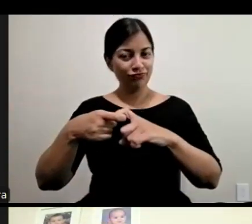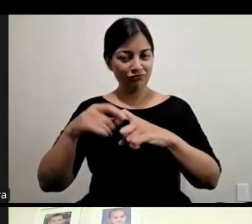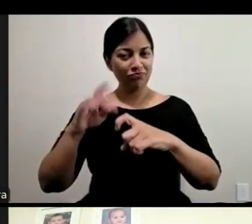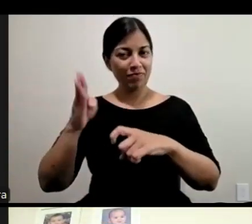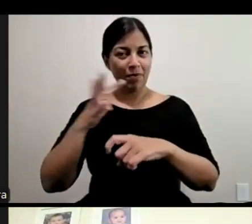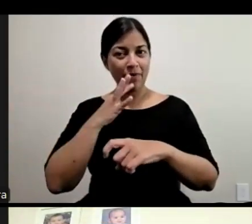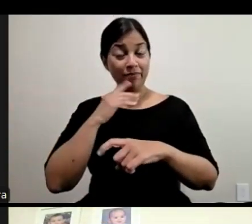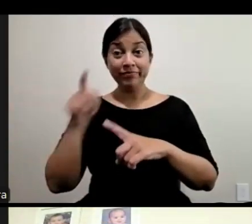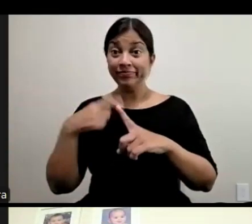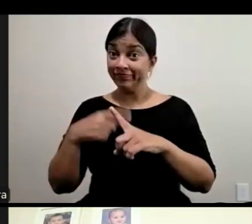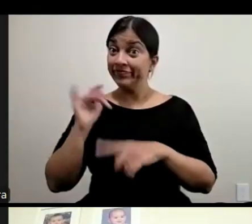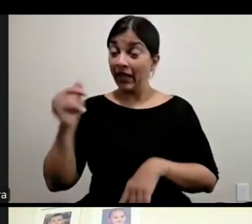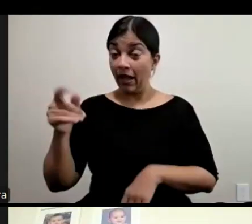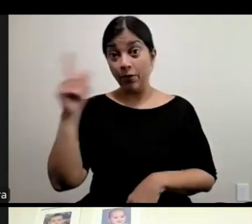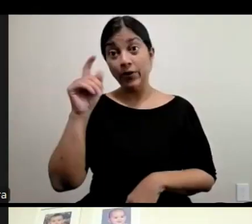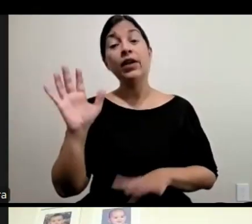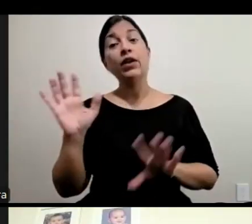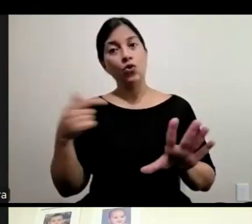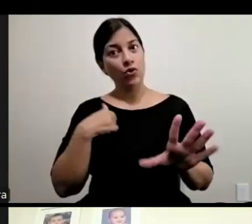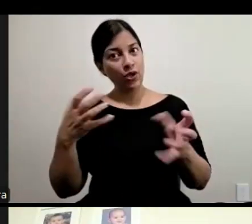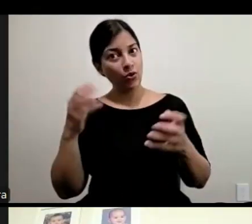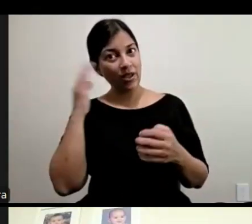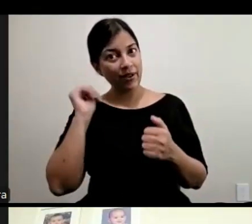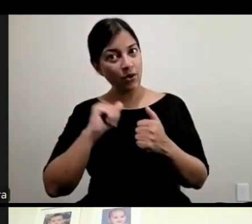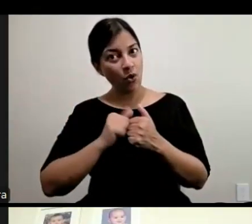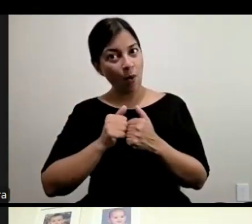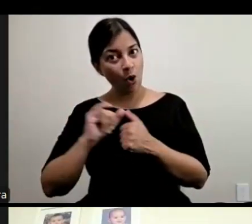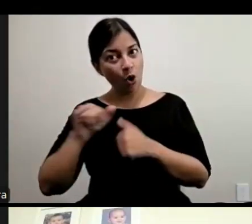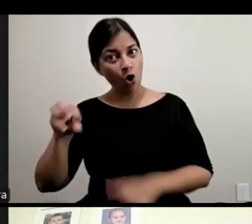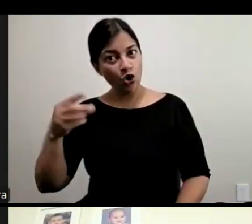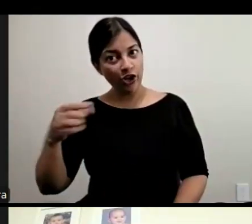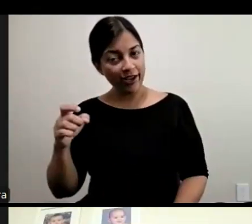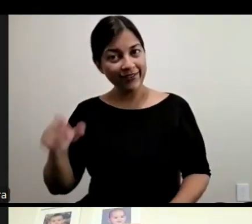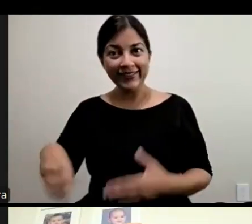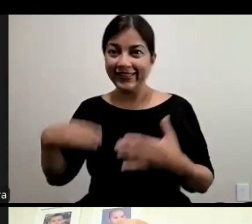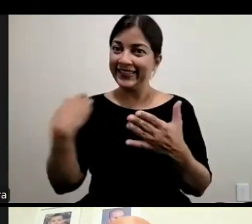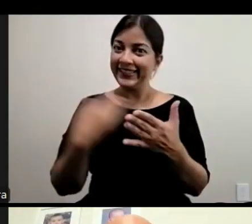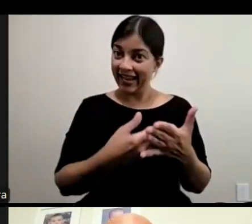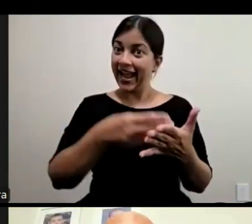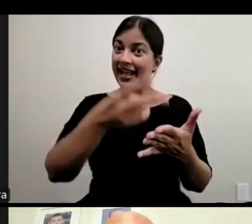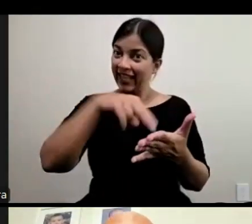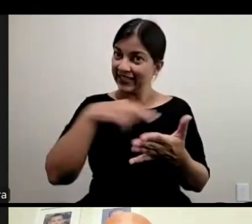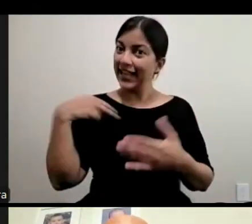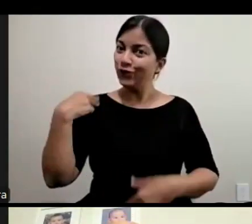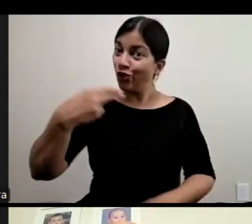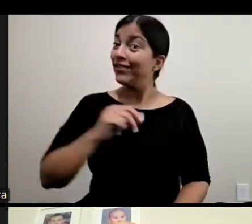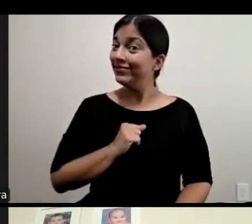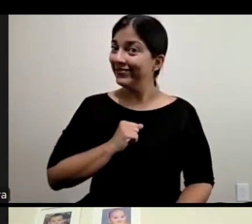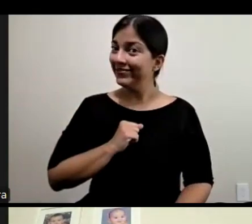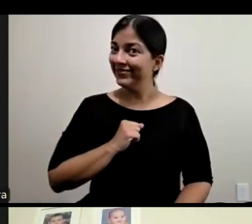eso, porque ahora sí, yo quiero saber cómo es que Jorge llega a la danza histórica. Así es como.